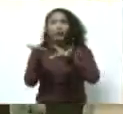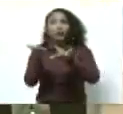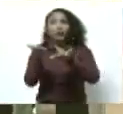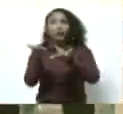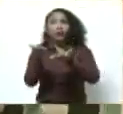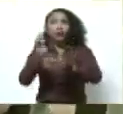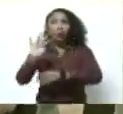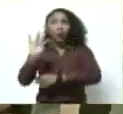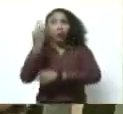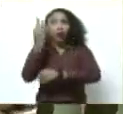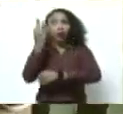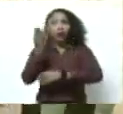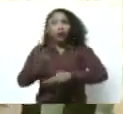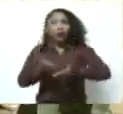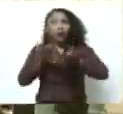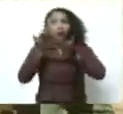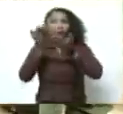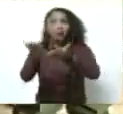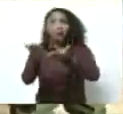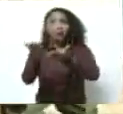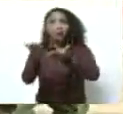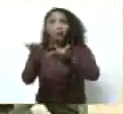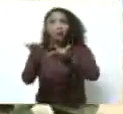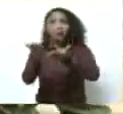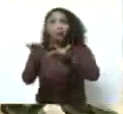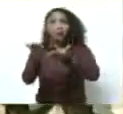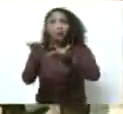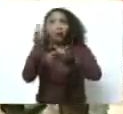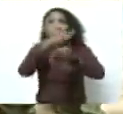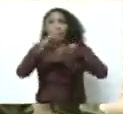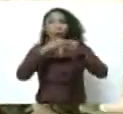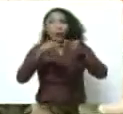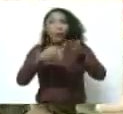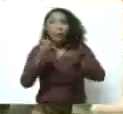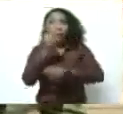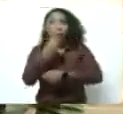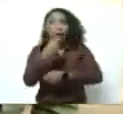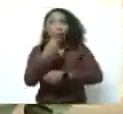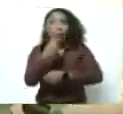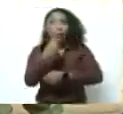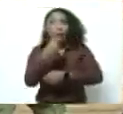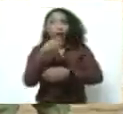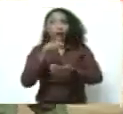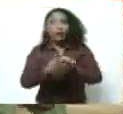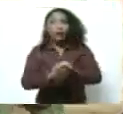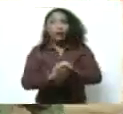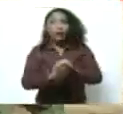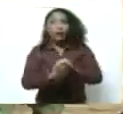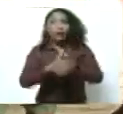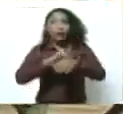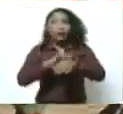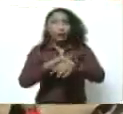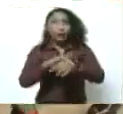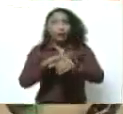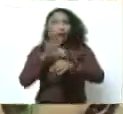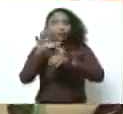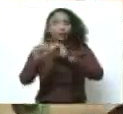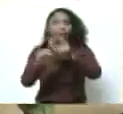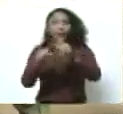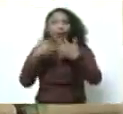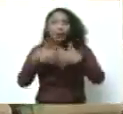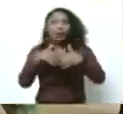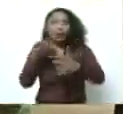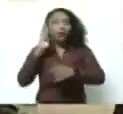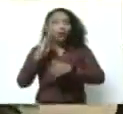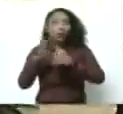la cuarta, por cierto, la cuarta entrega de insumos médicos producto de las incautaciones que a empresas